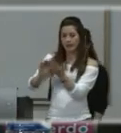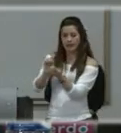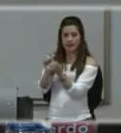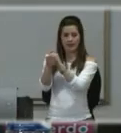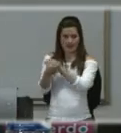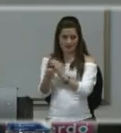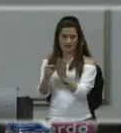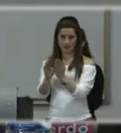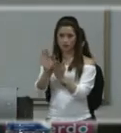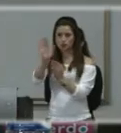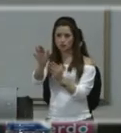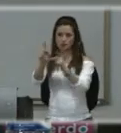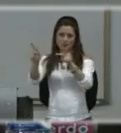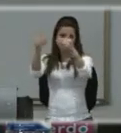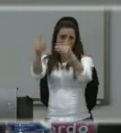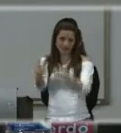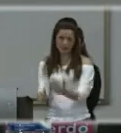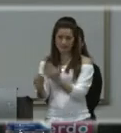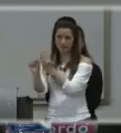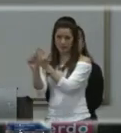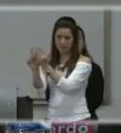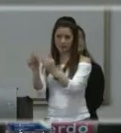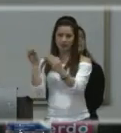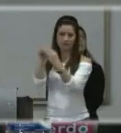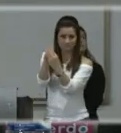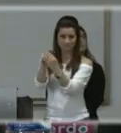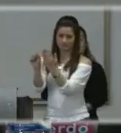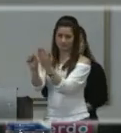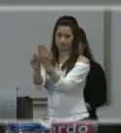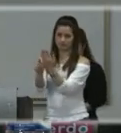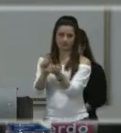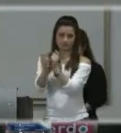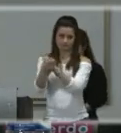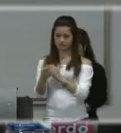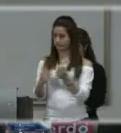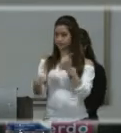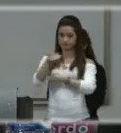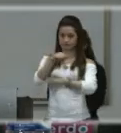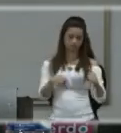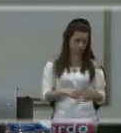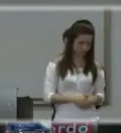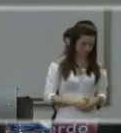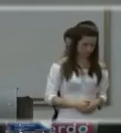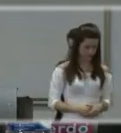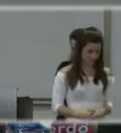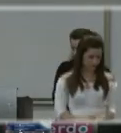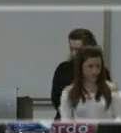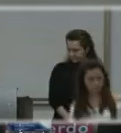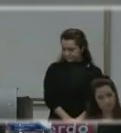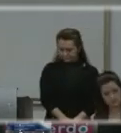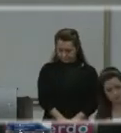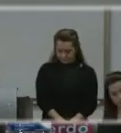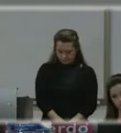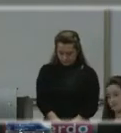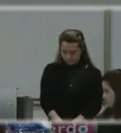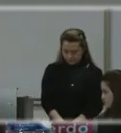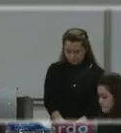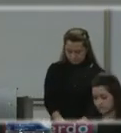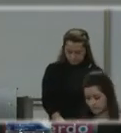para que pudieran participar personas con discapacidad intelectual y psicosocial. De eso esperamos más